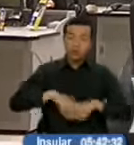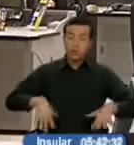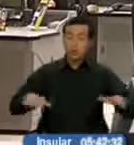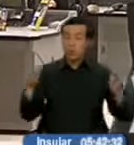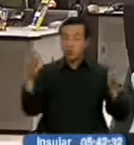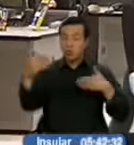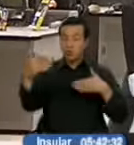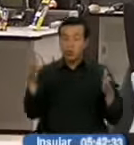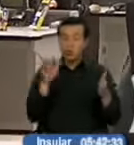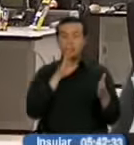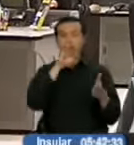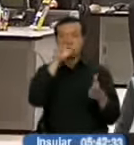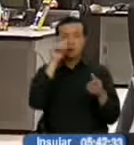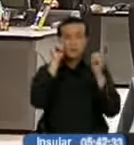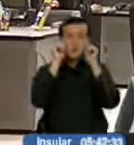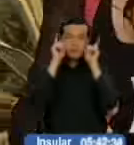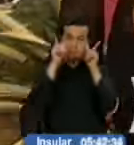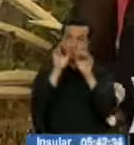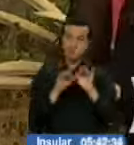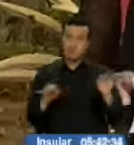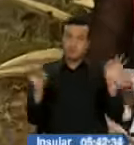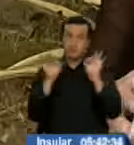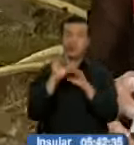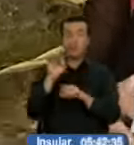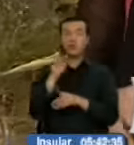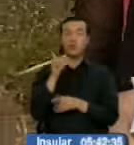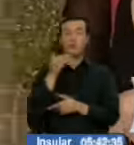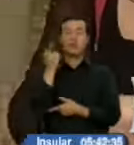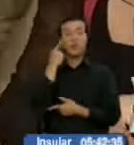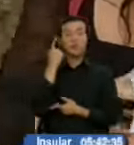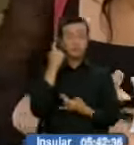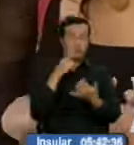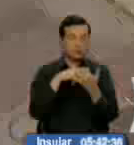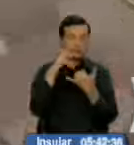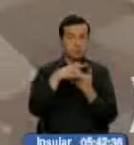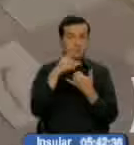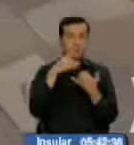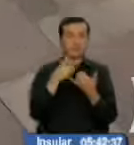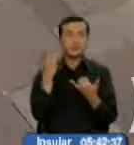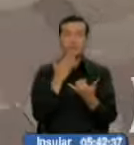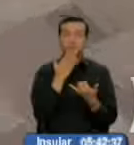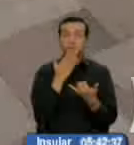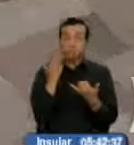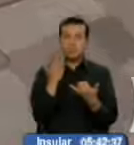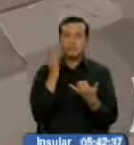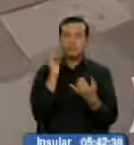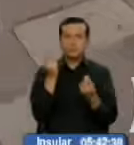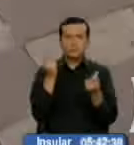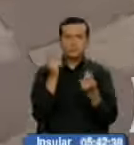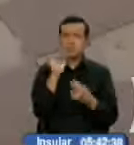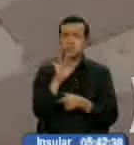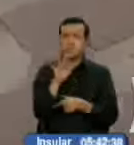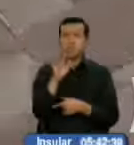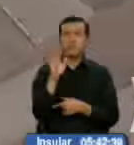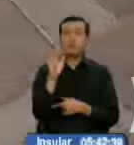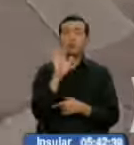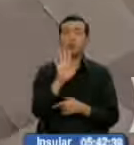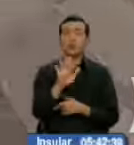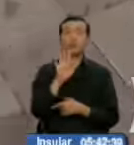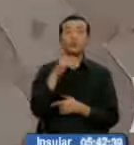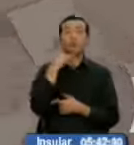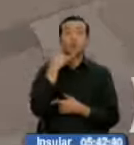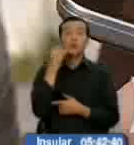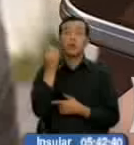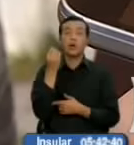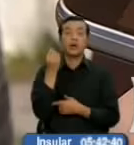nosotros, siempre bajo nuestra supervisión. Otro dato al momento de usar la aplicación es que podría consumir rápidamente los megas de su celular,